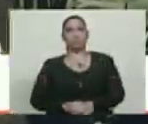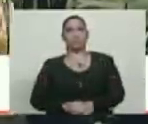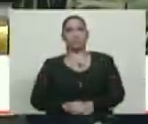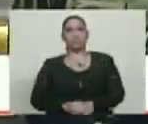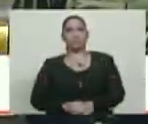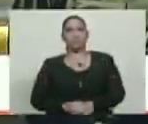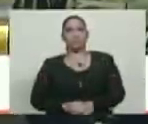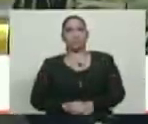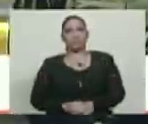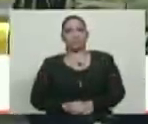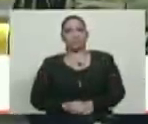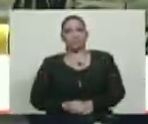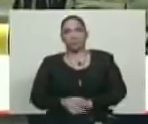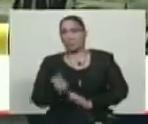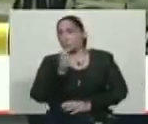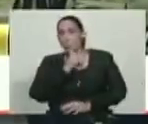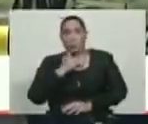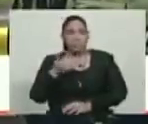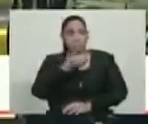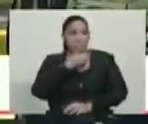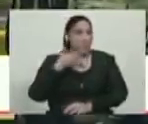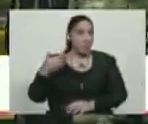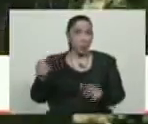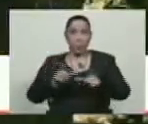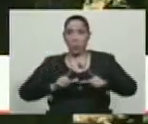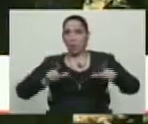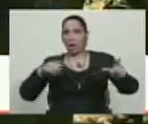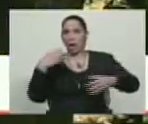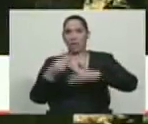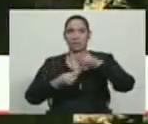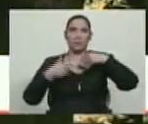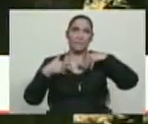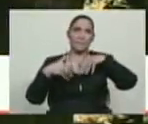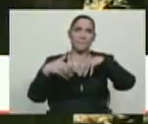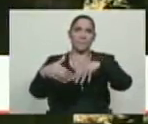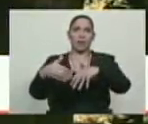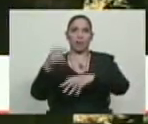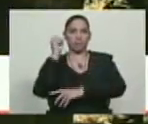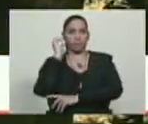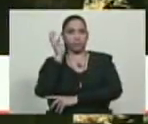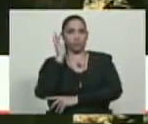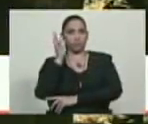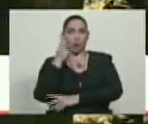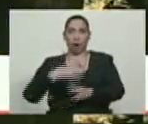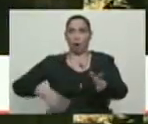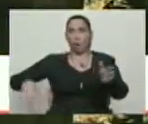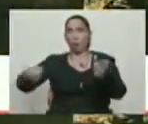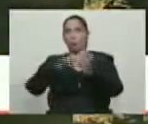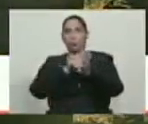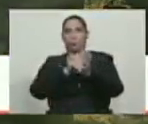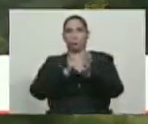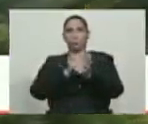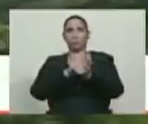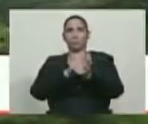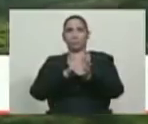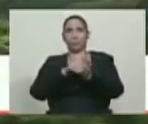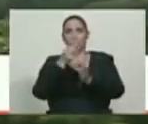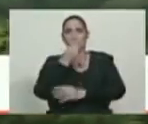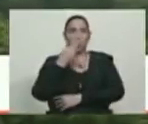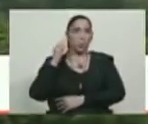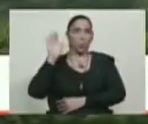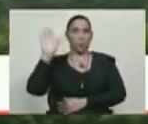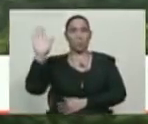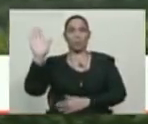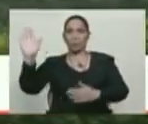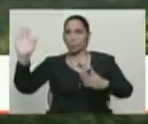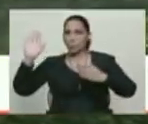No había mejor sitio para hacer esta marcha y este acto de reafirmación del compromiso y el